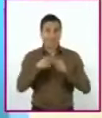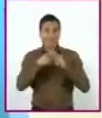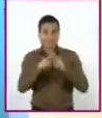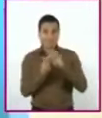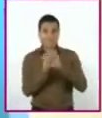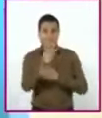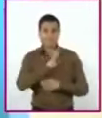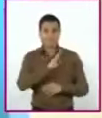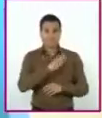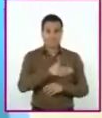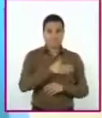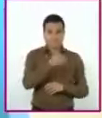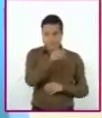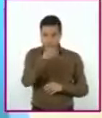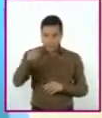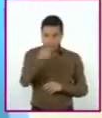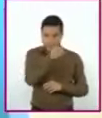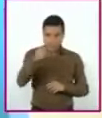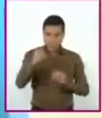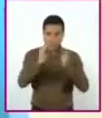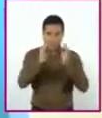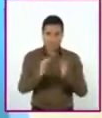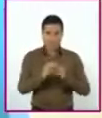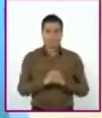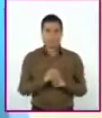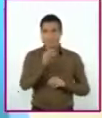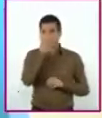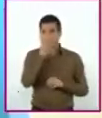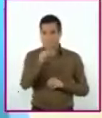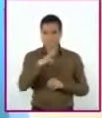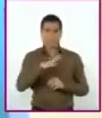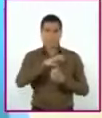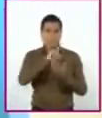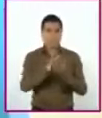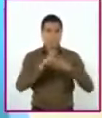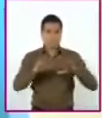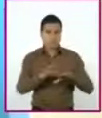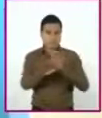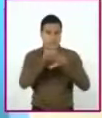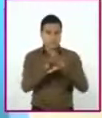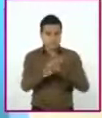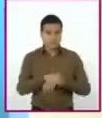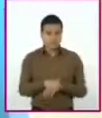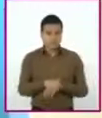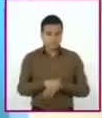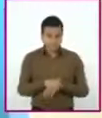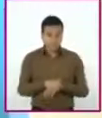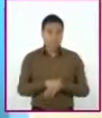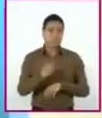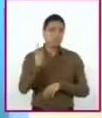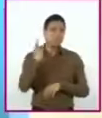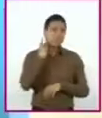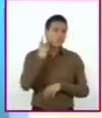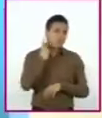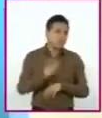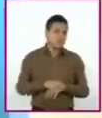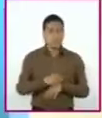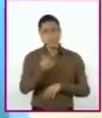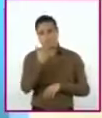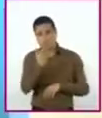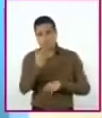España. Para ello, estableció una serie de reformas, principalmente en lo político y